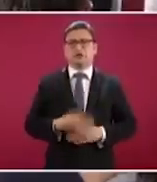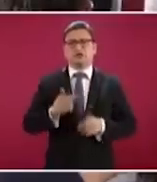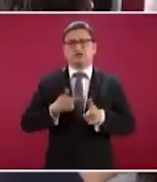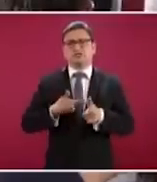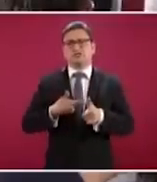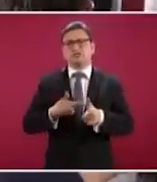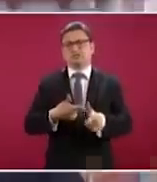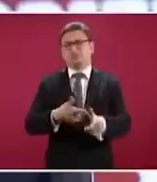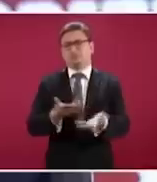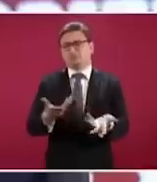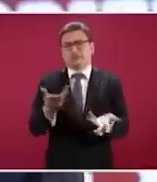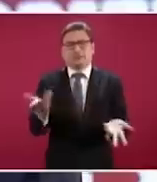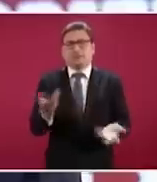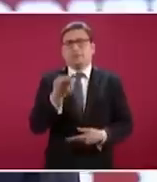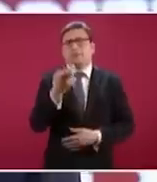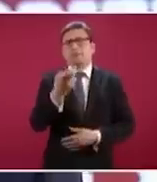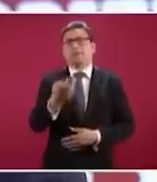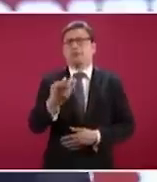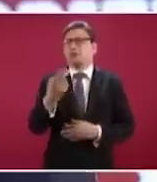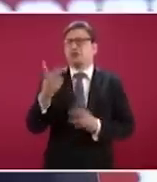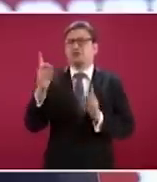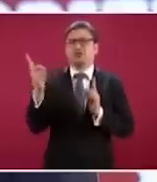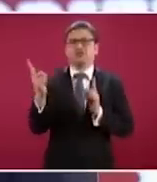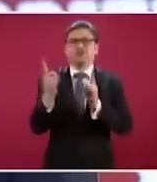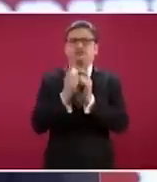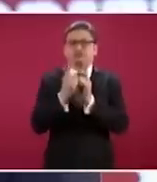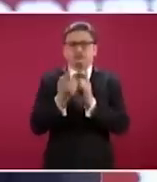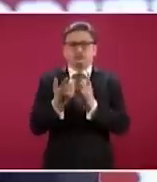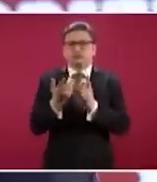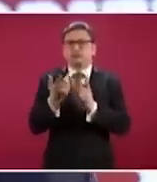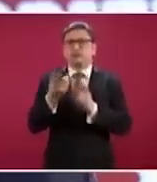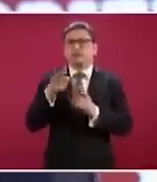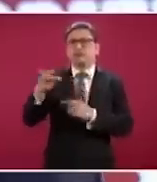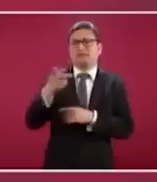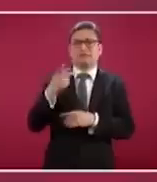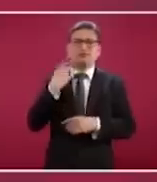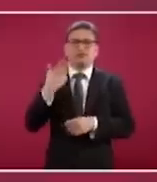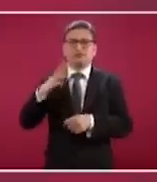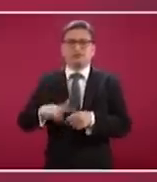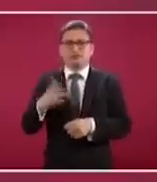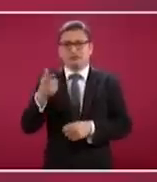permanente. Por eso este encuentro del procurador